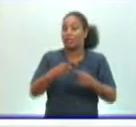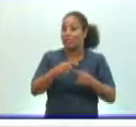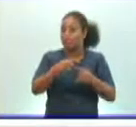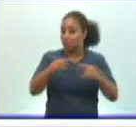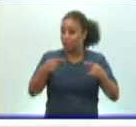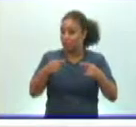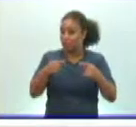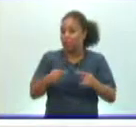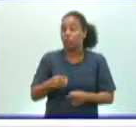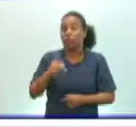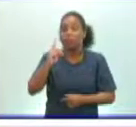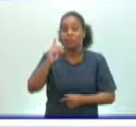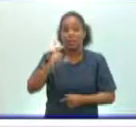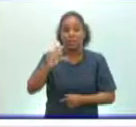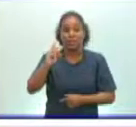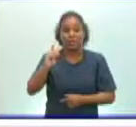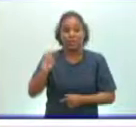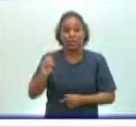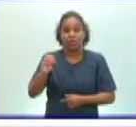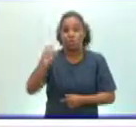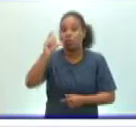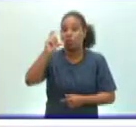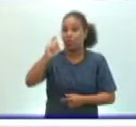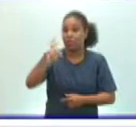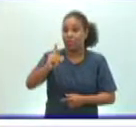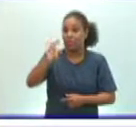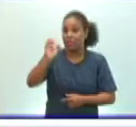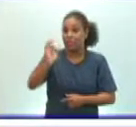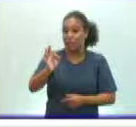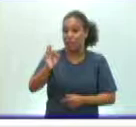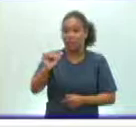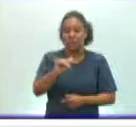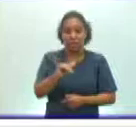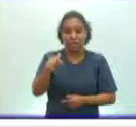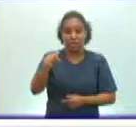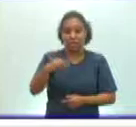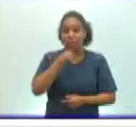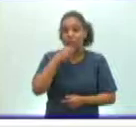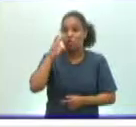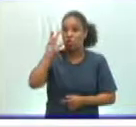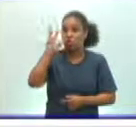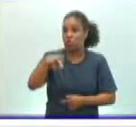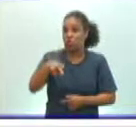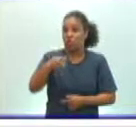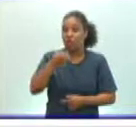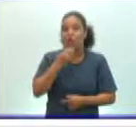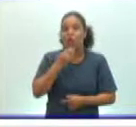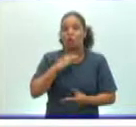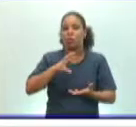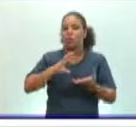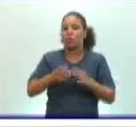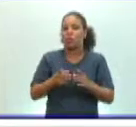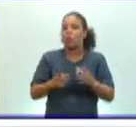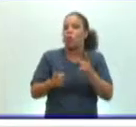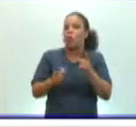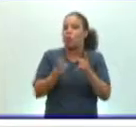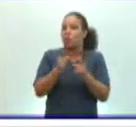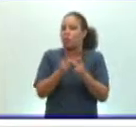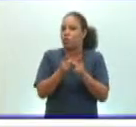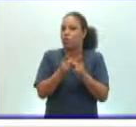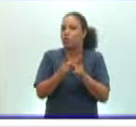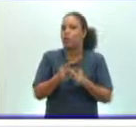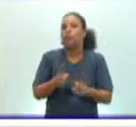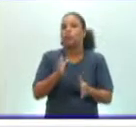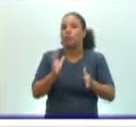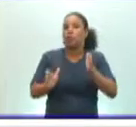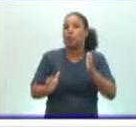segmento DF. Y aquí puedes observar cómo se forman los segmentos correspondientes de